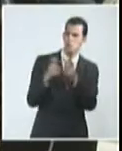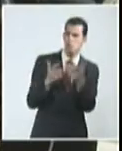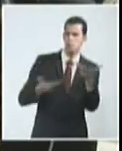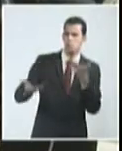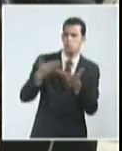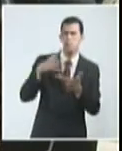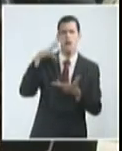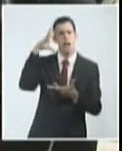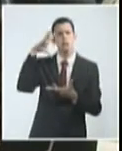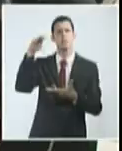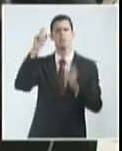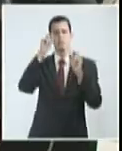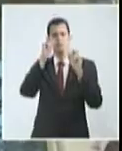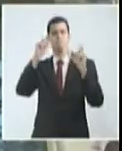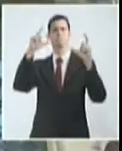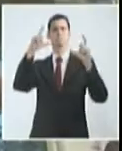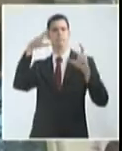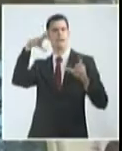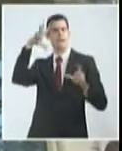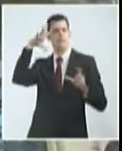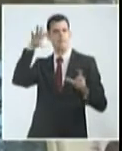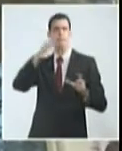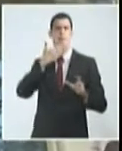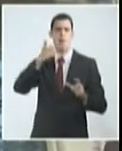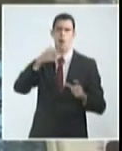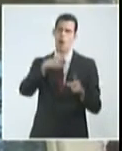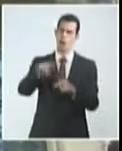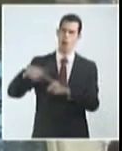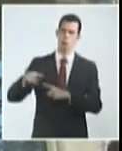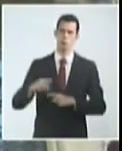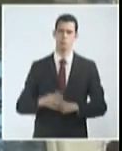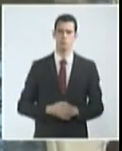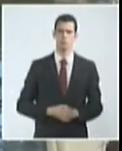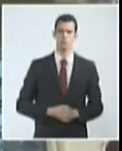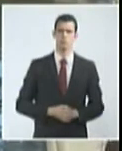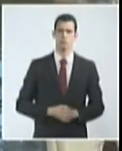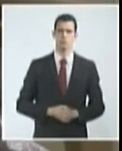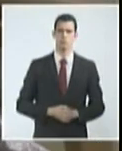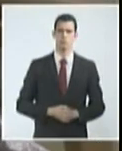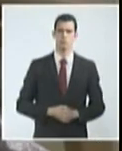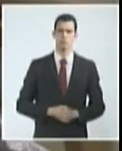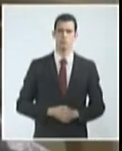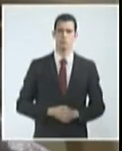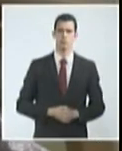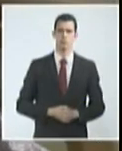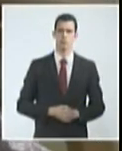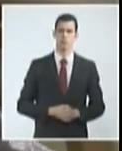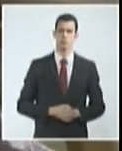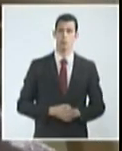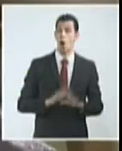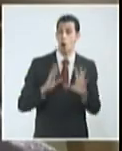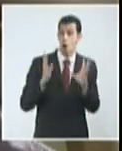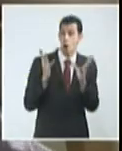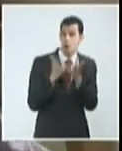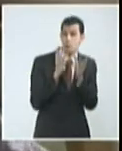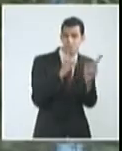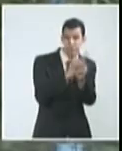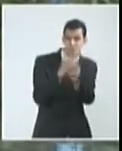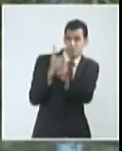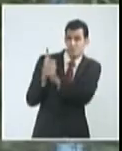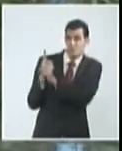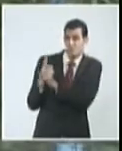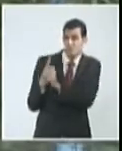Tenemos todo documentado, y tanto el partido, la dirección del partido, como el